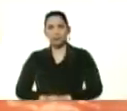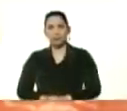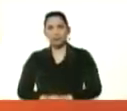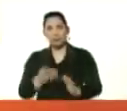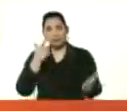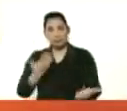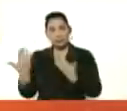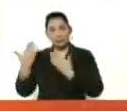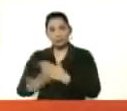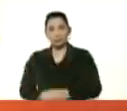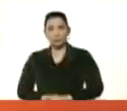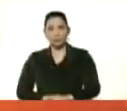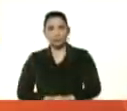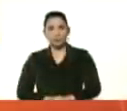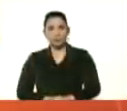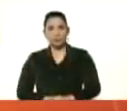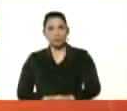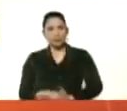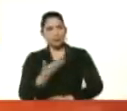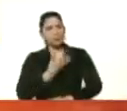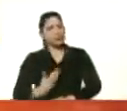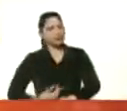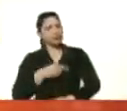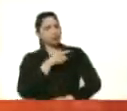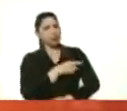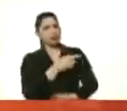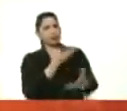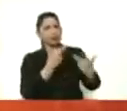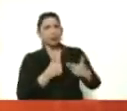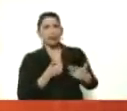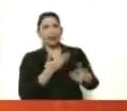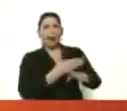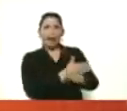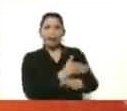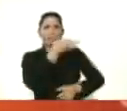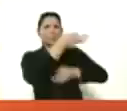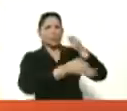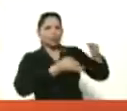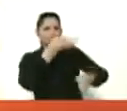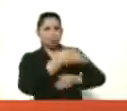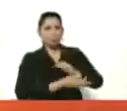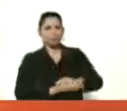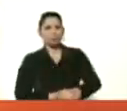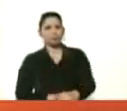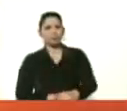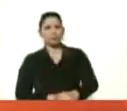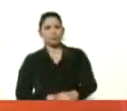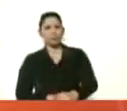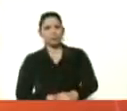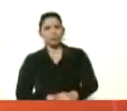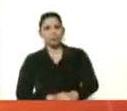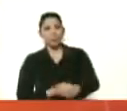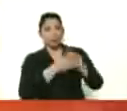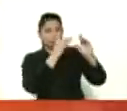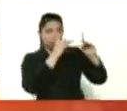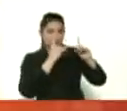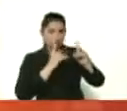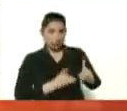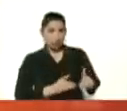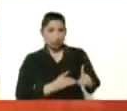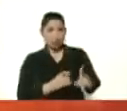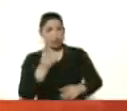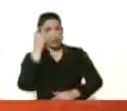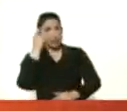Julio. Presidente, usted daba ahorita un abreboca, una decisión, hablaba el